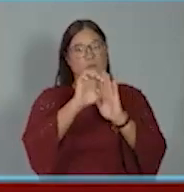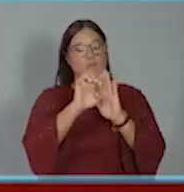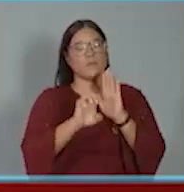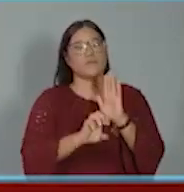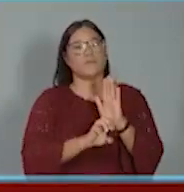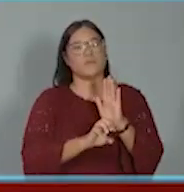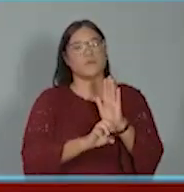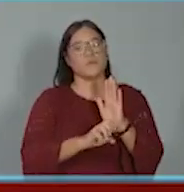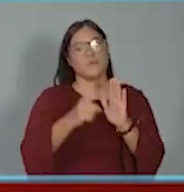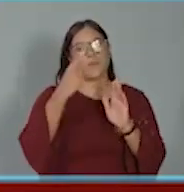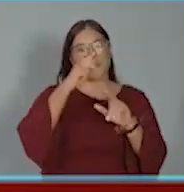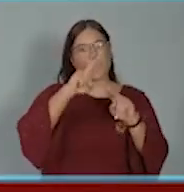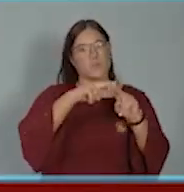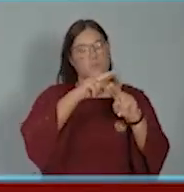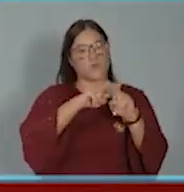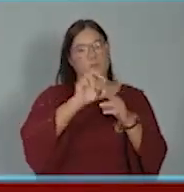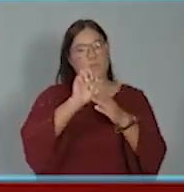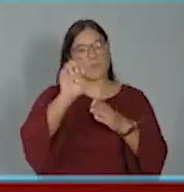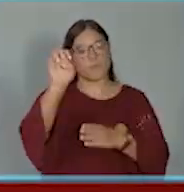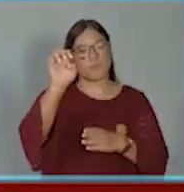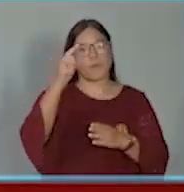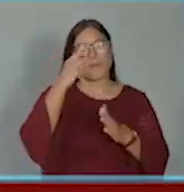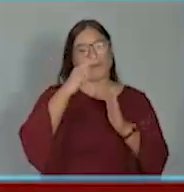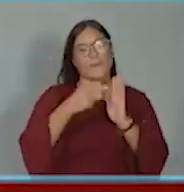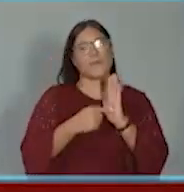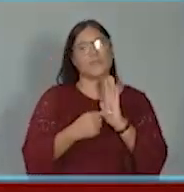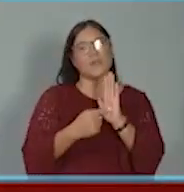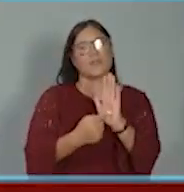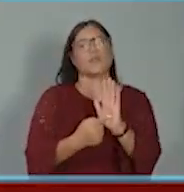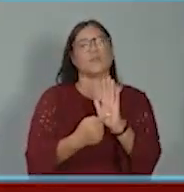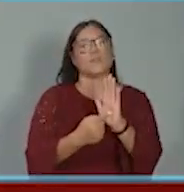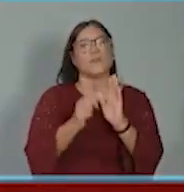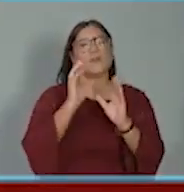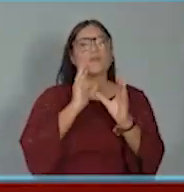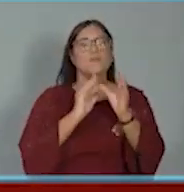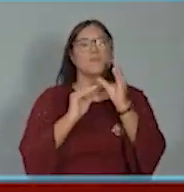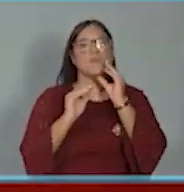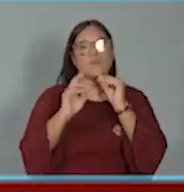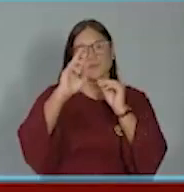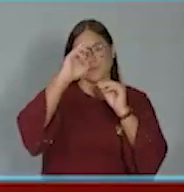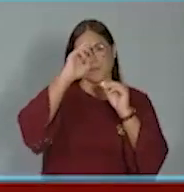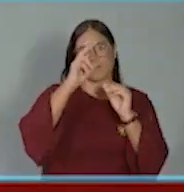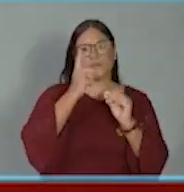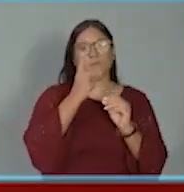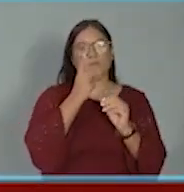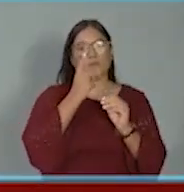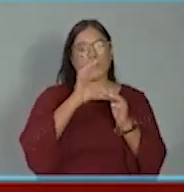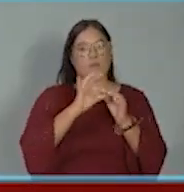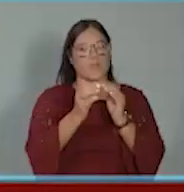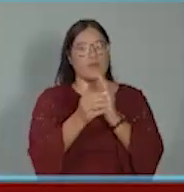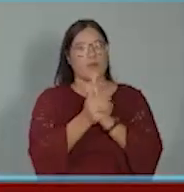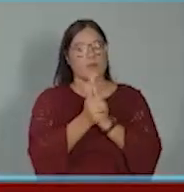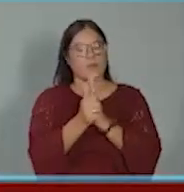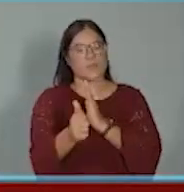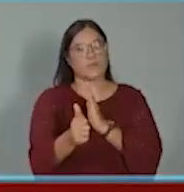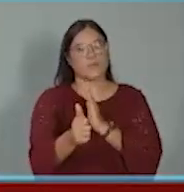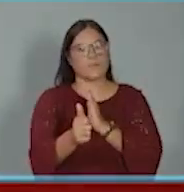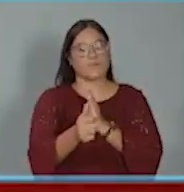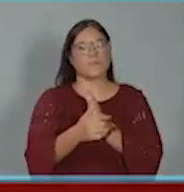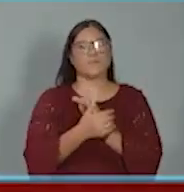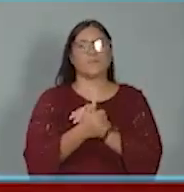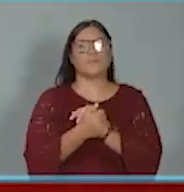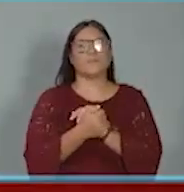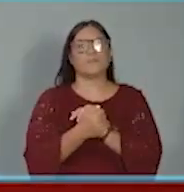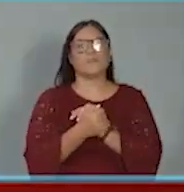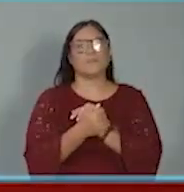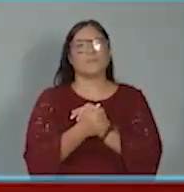de las Naciones Unidas a presentar la experiencia de la República Dominicana en materia de capacitación y de hecho